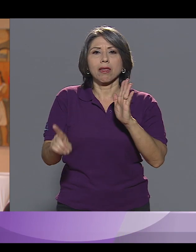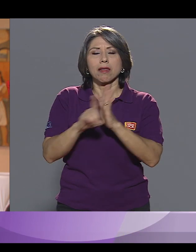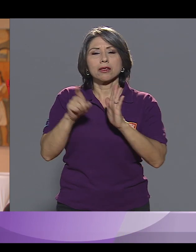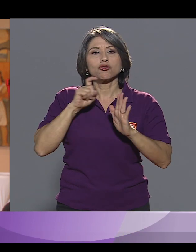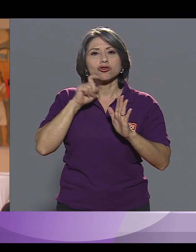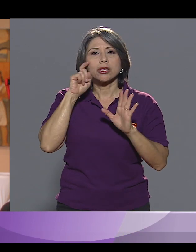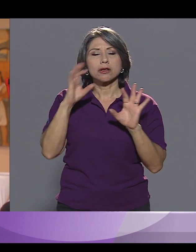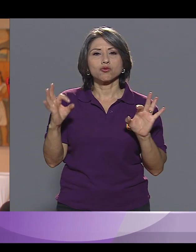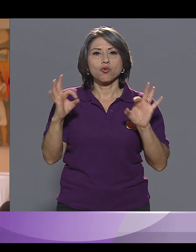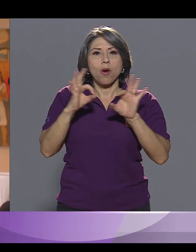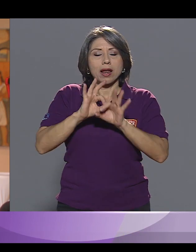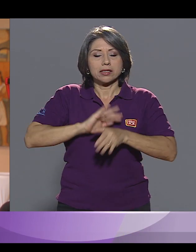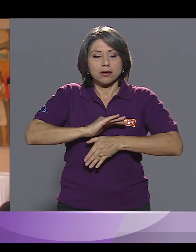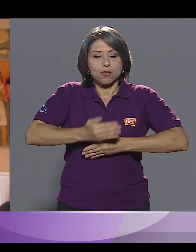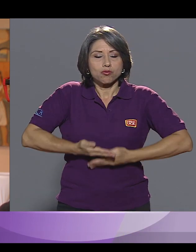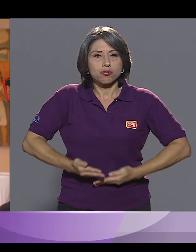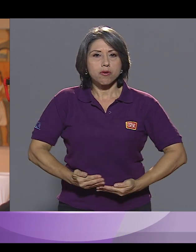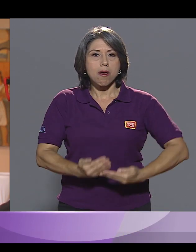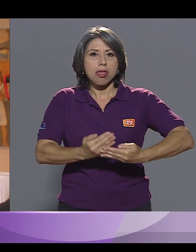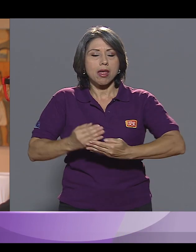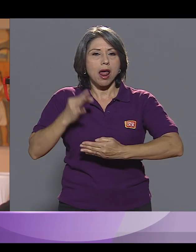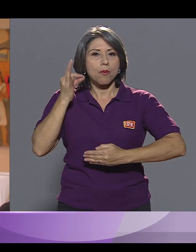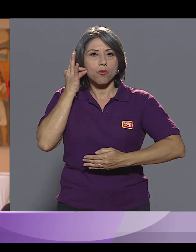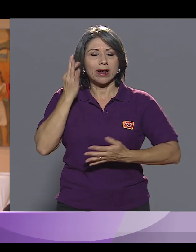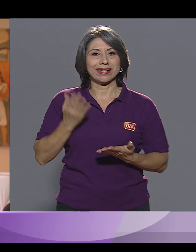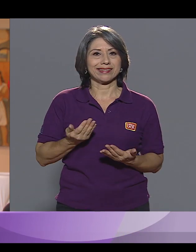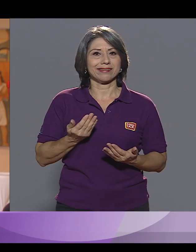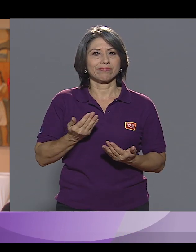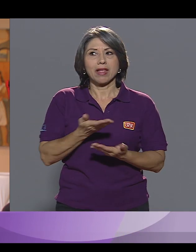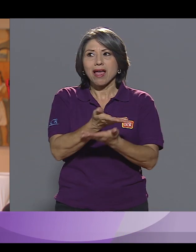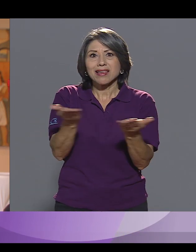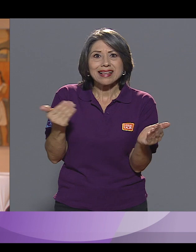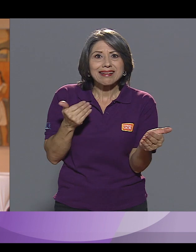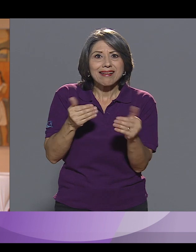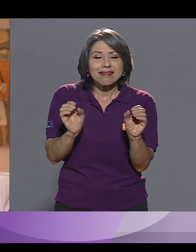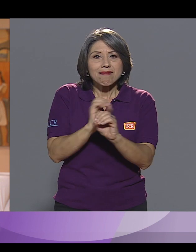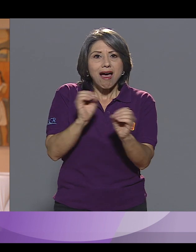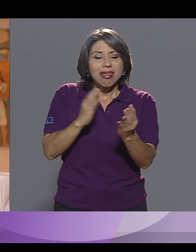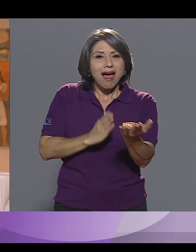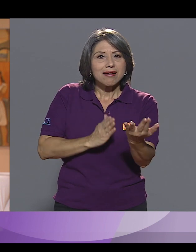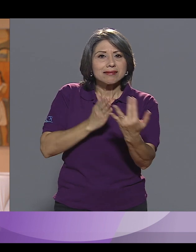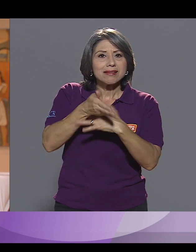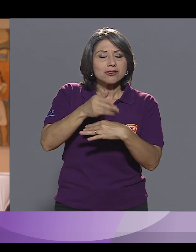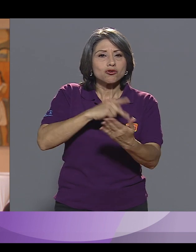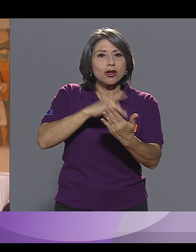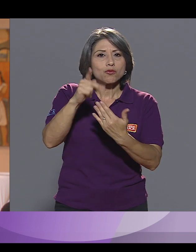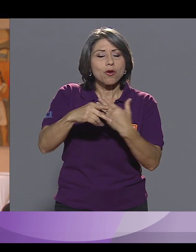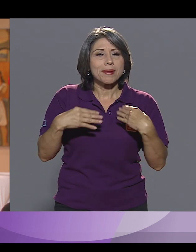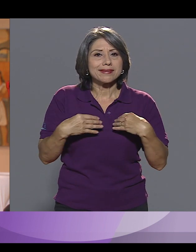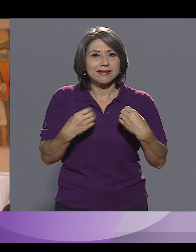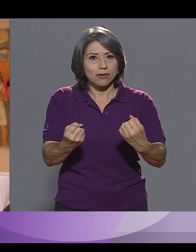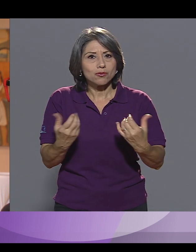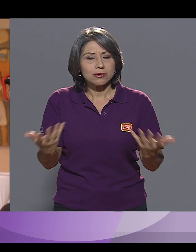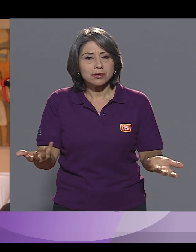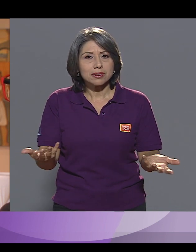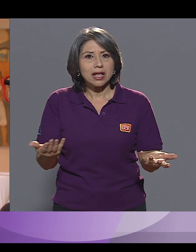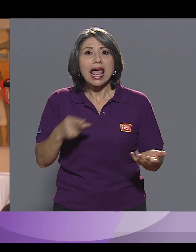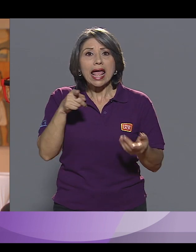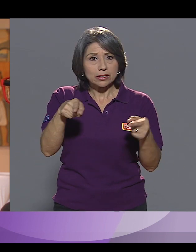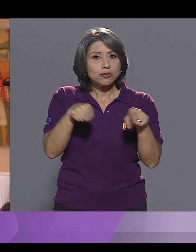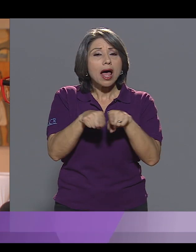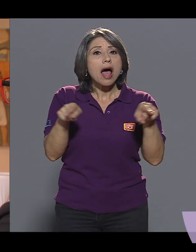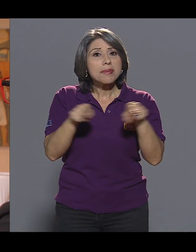las mujeres, las cuales casi no tienen acceso en los programas en el sistema de salud. Eso es también